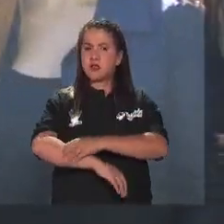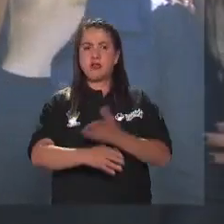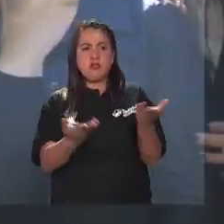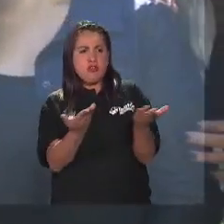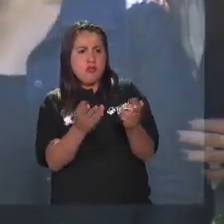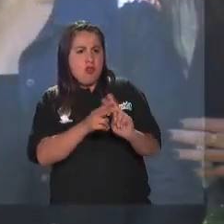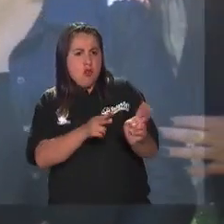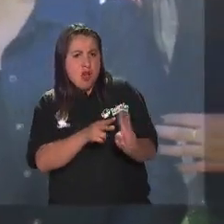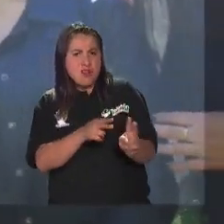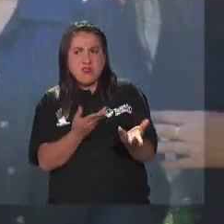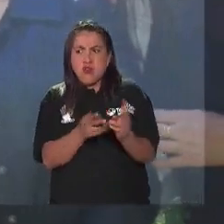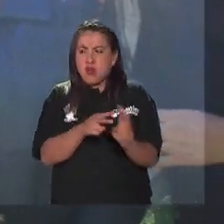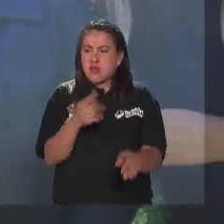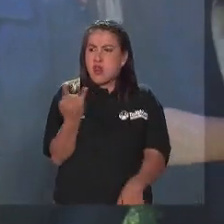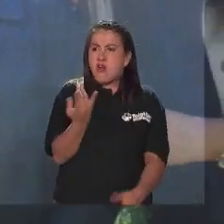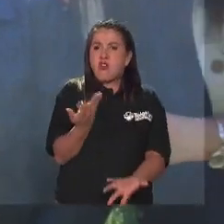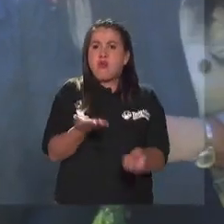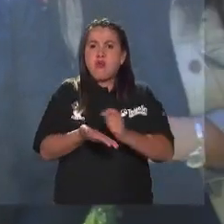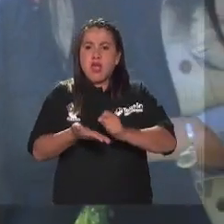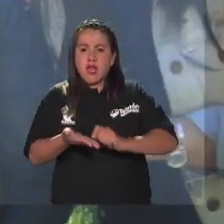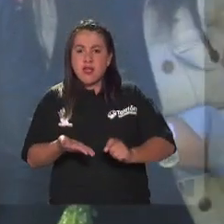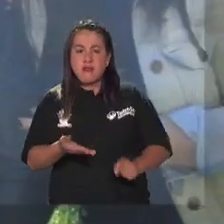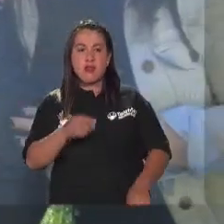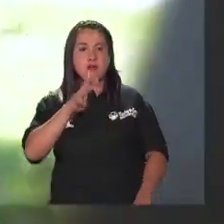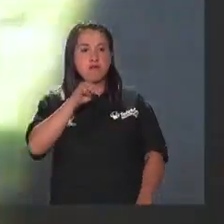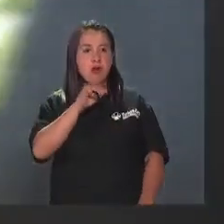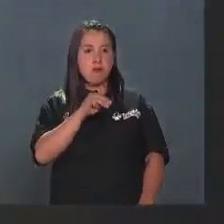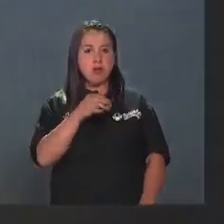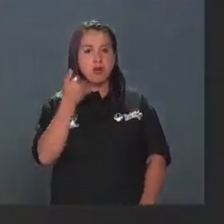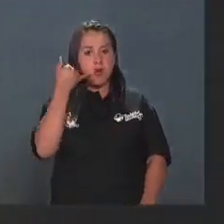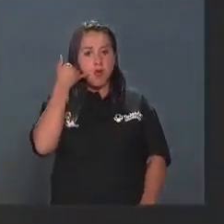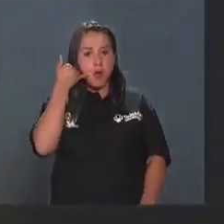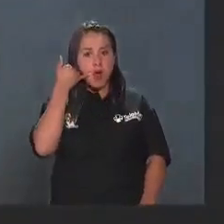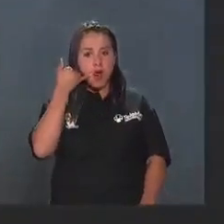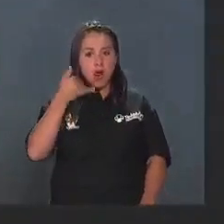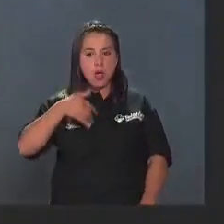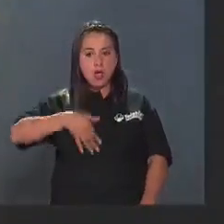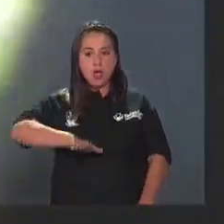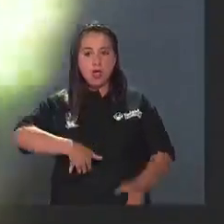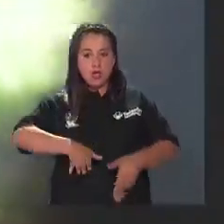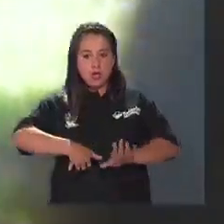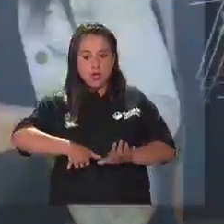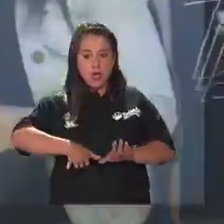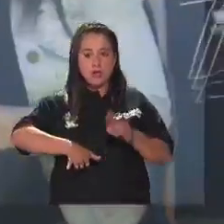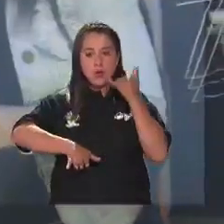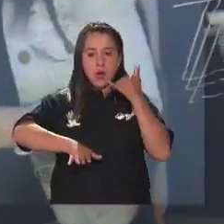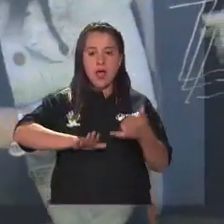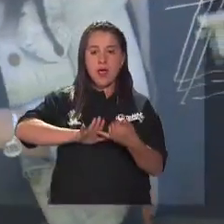lo hace? ¿Y en la U? ¿Y cómo escribe? Mamá, agarra el celular con los dedos de los pies.